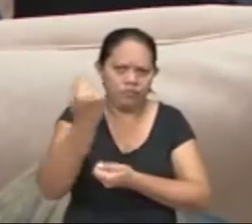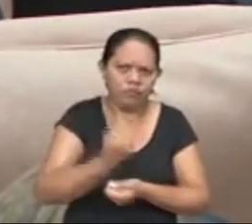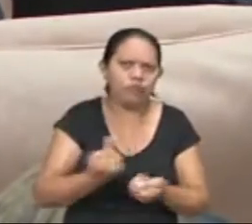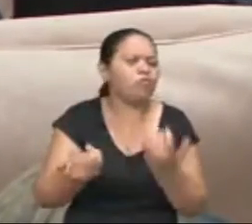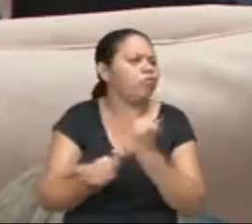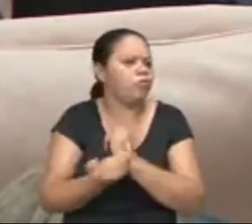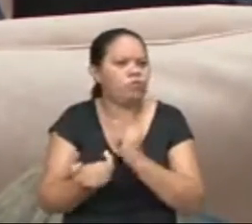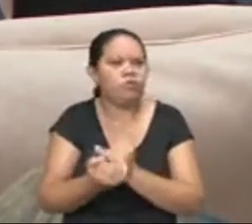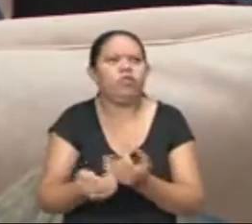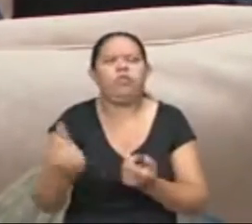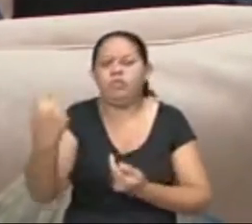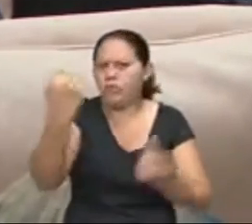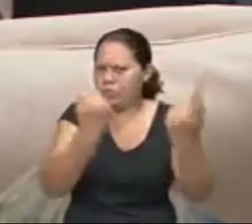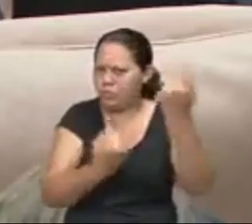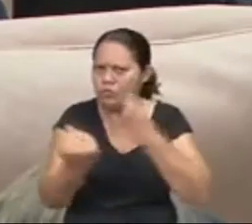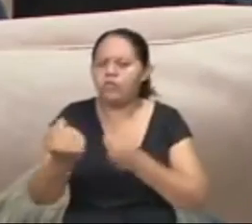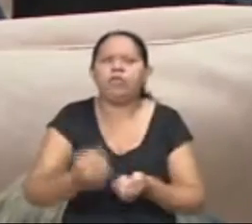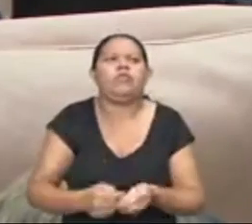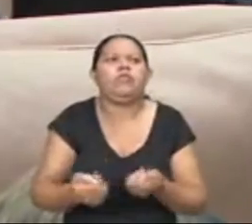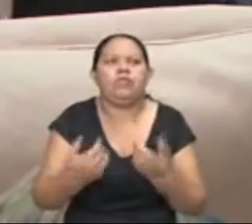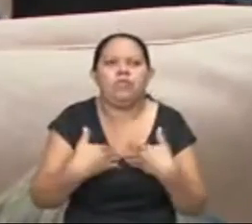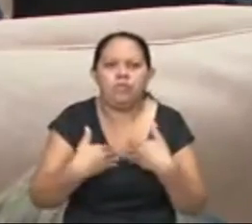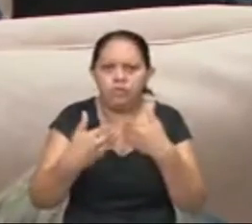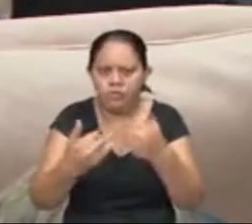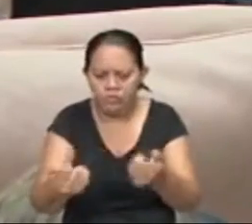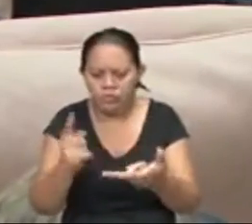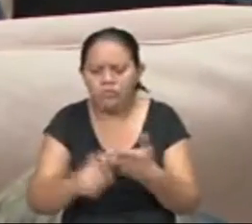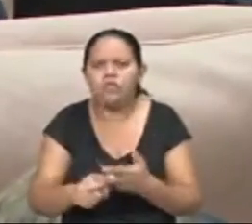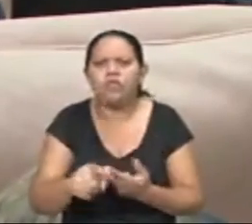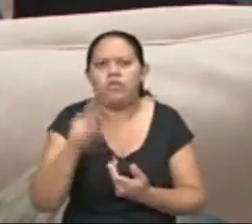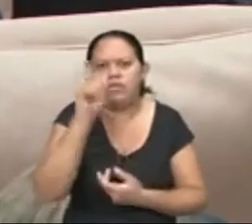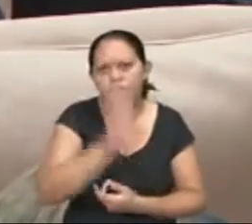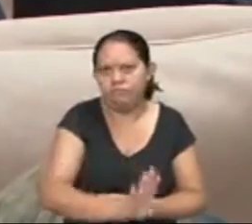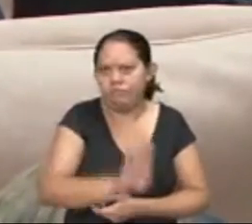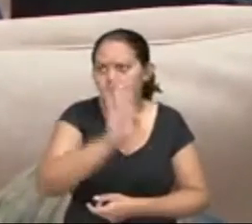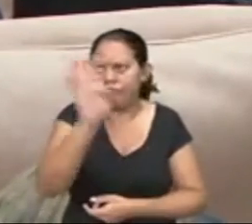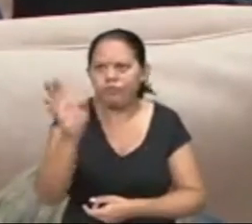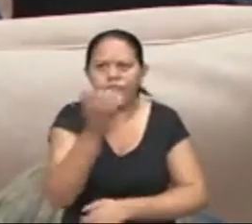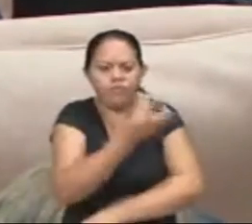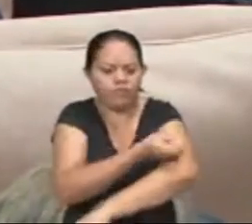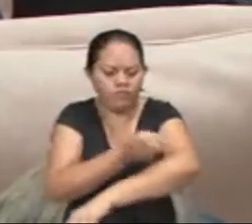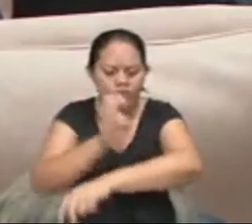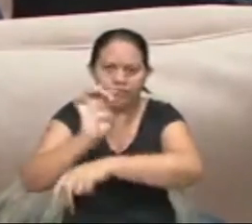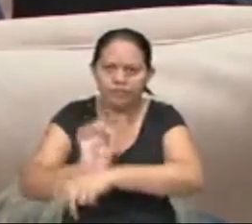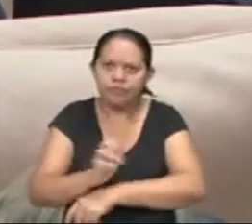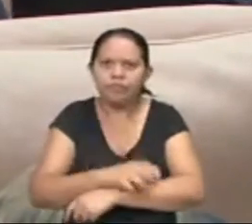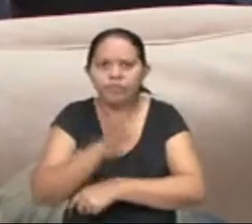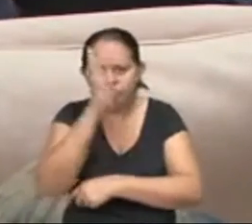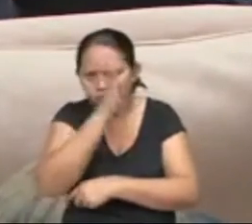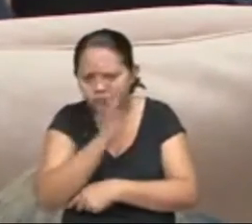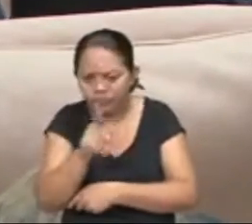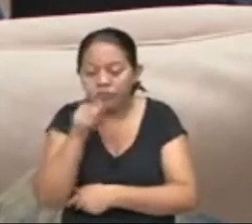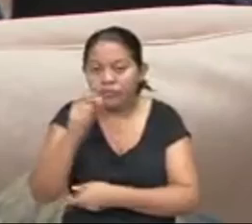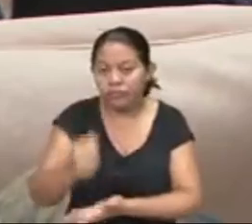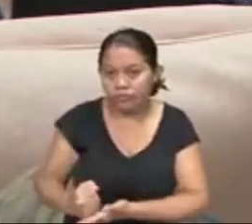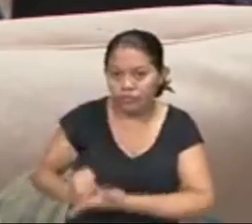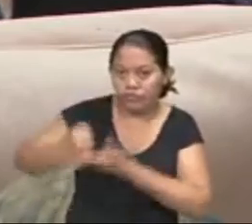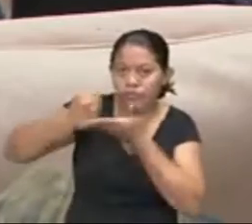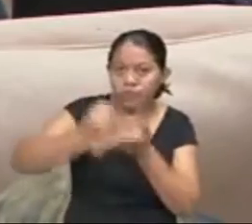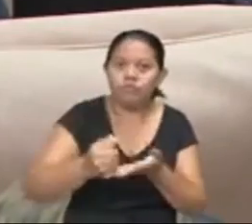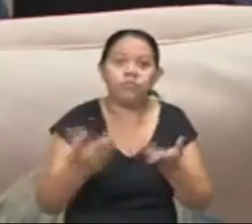con brigadas médicas, especialidades, que han estado en la costa Caribe y que han entrado para fortalecer la lucha contra